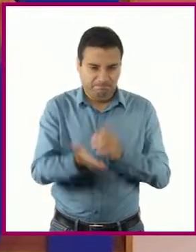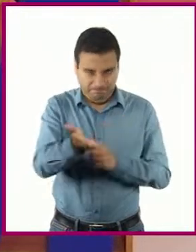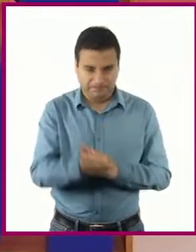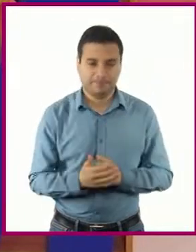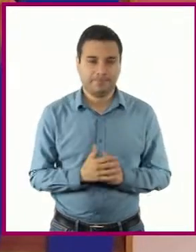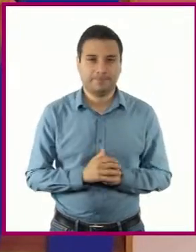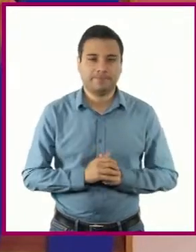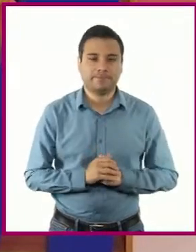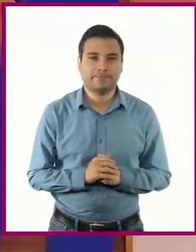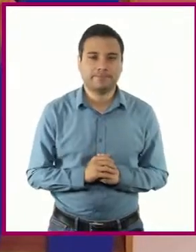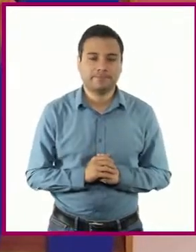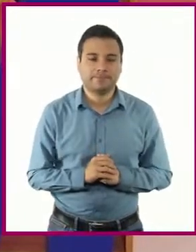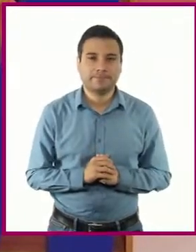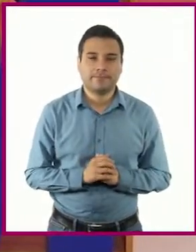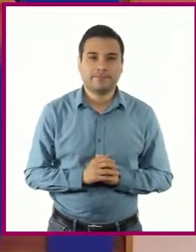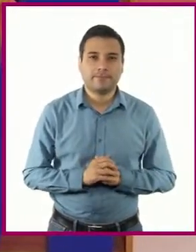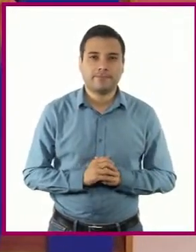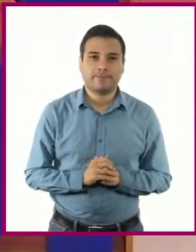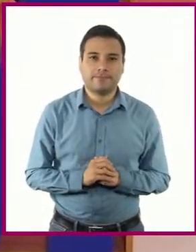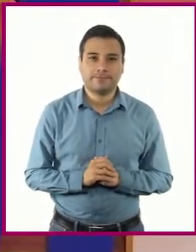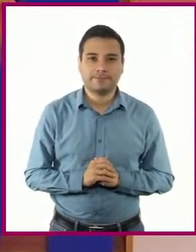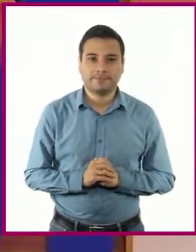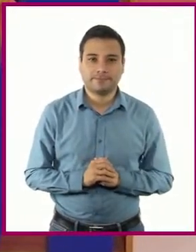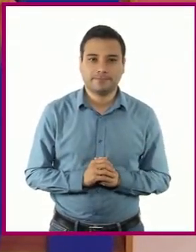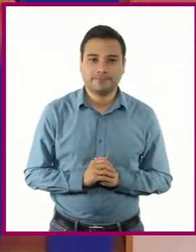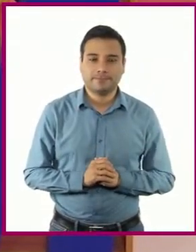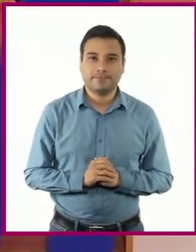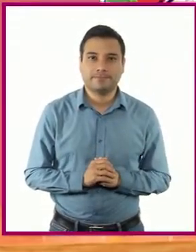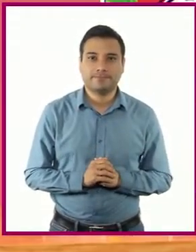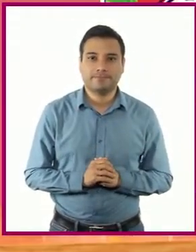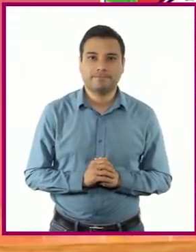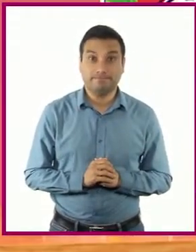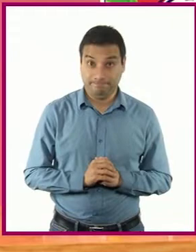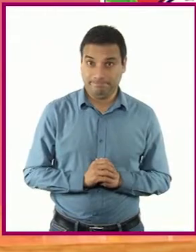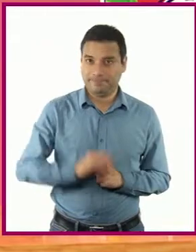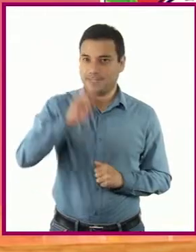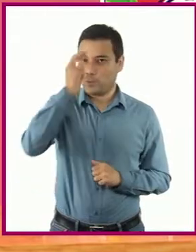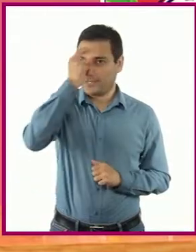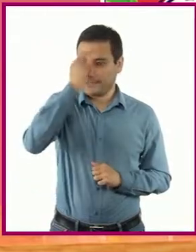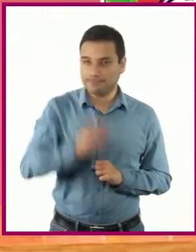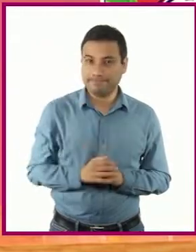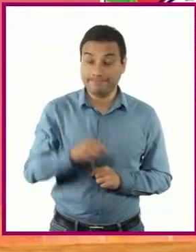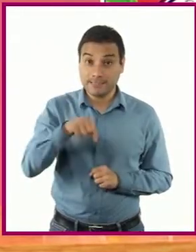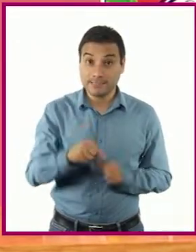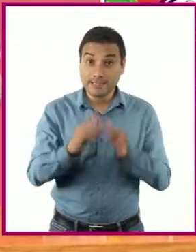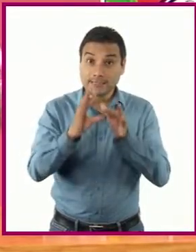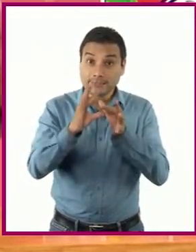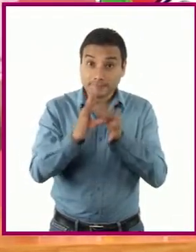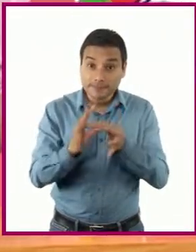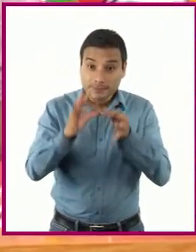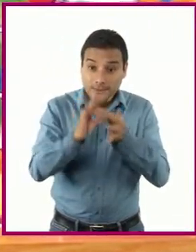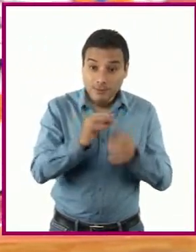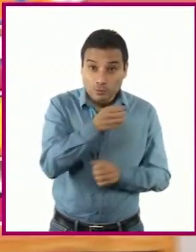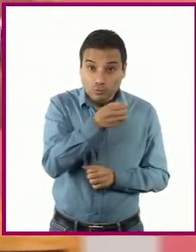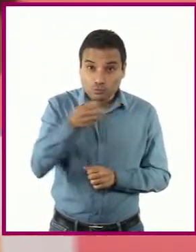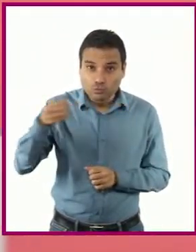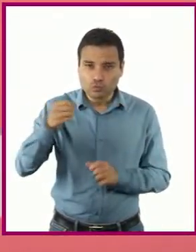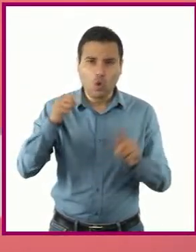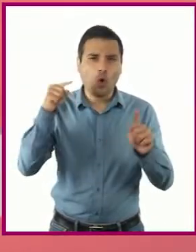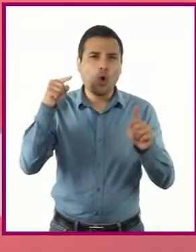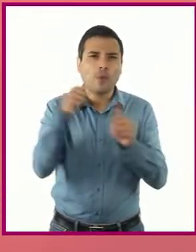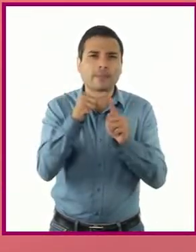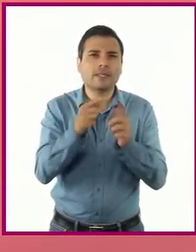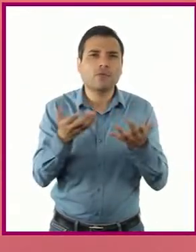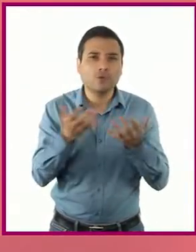expresar opiniones personales y contrastar ideas. Recuerden que todo lo que vean en esta sesión tiene la finalidad de ampliar